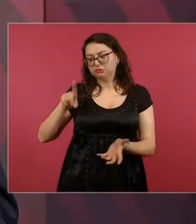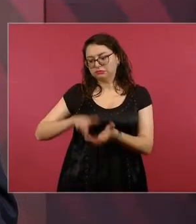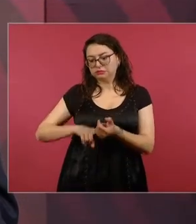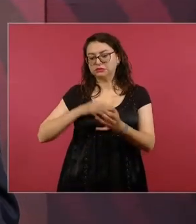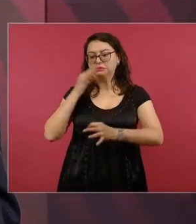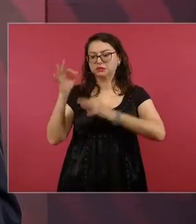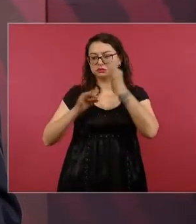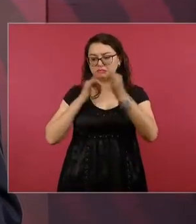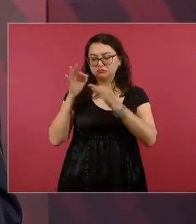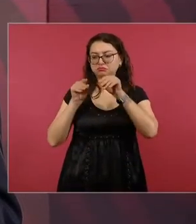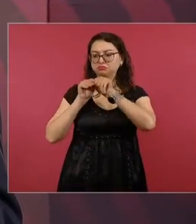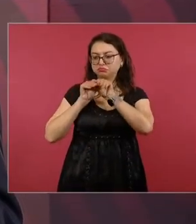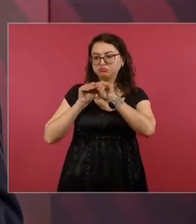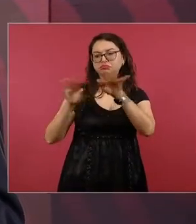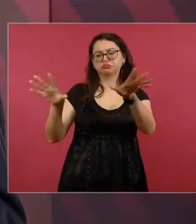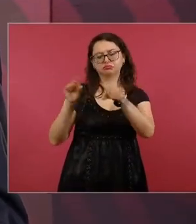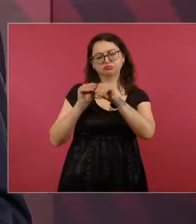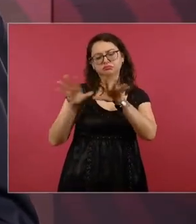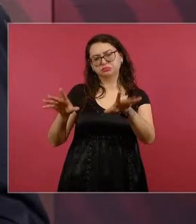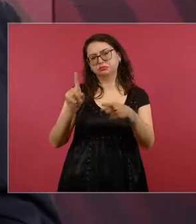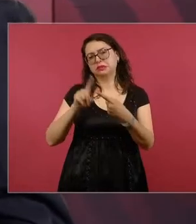el Canal 11,